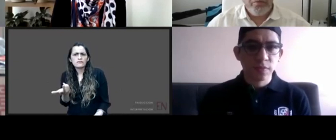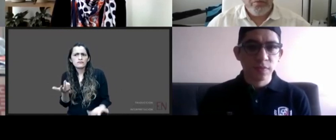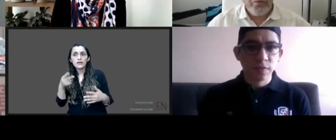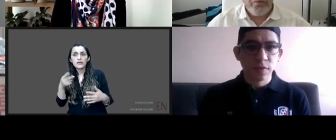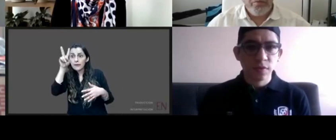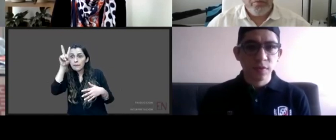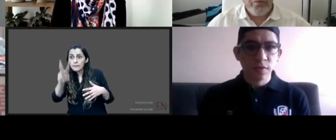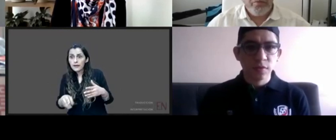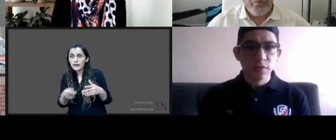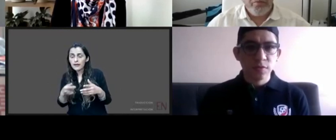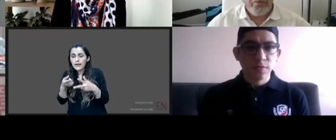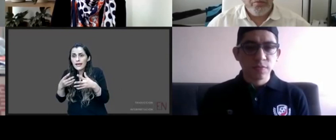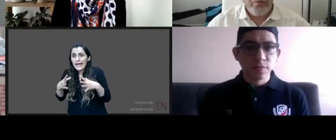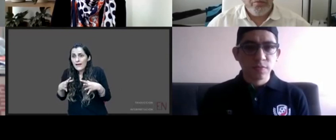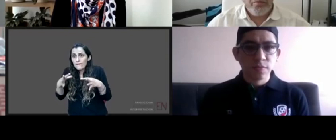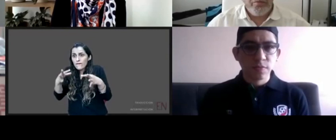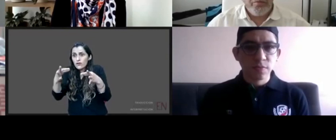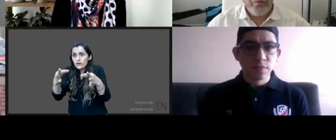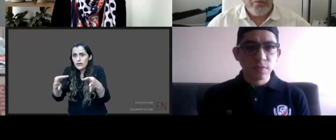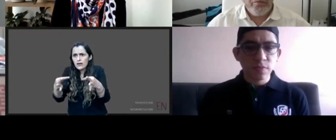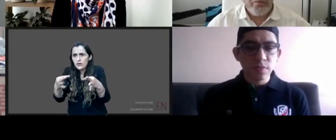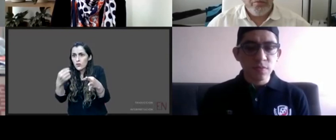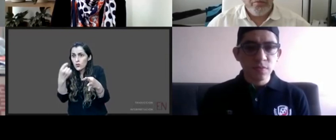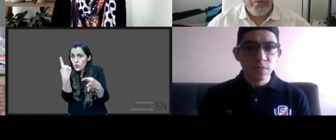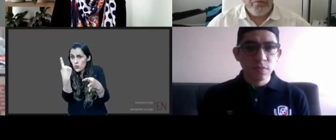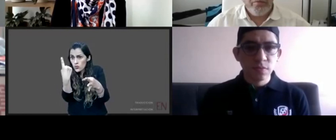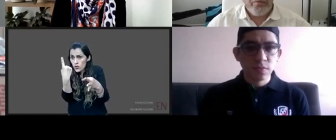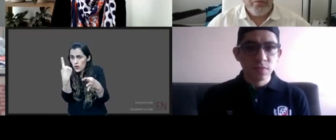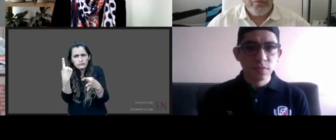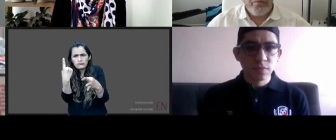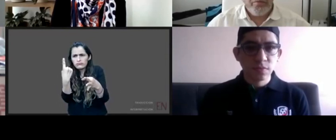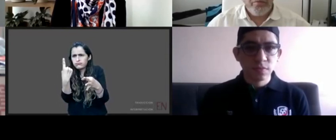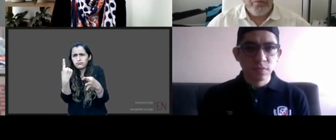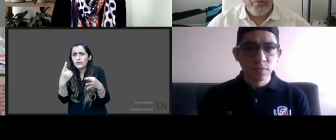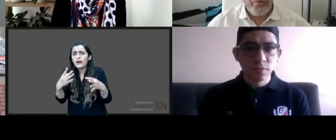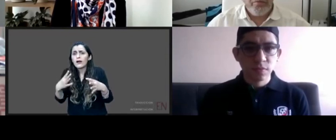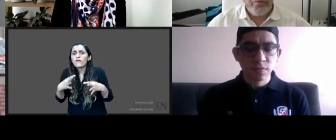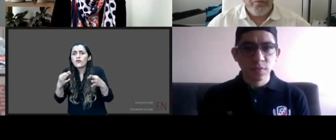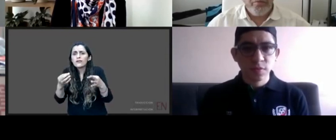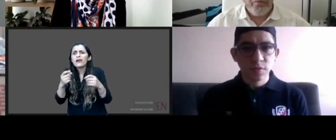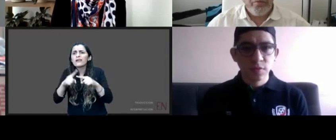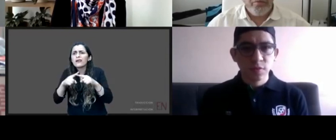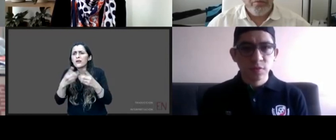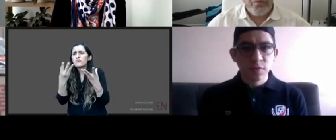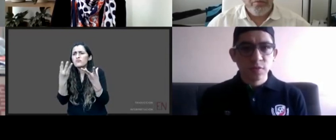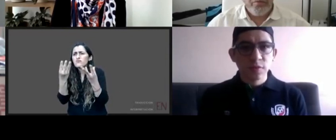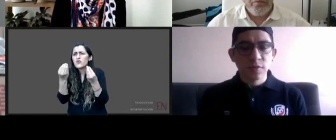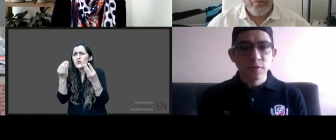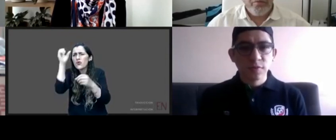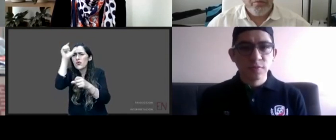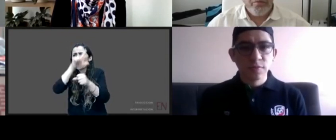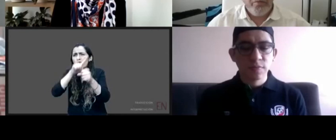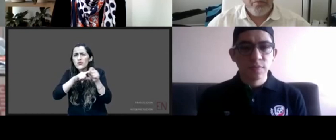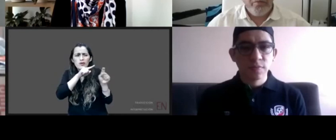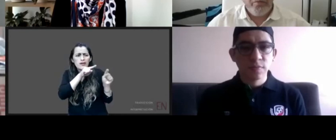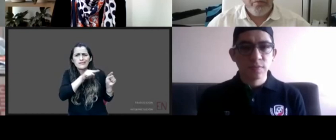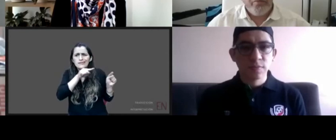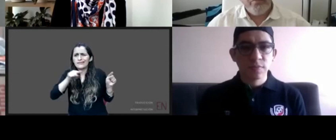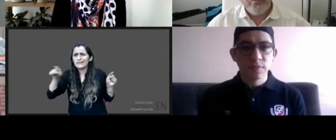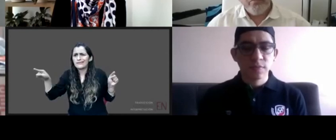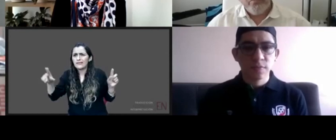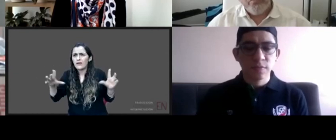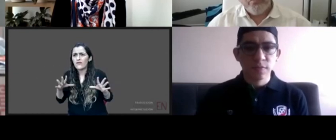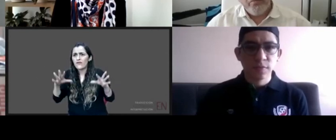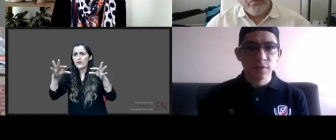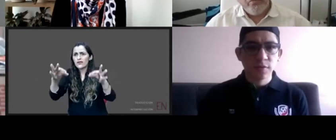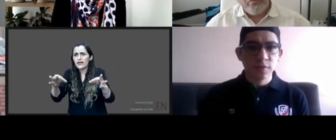solo una flor en nuestra mesa? Esa reflexión creo que nos ayuda mucho para dar inicio de esto